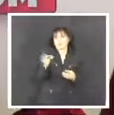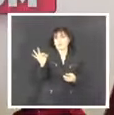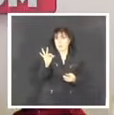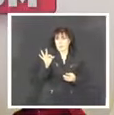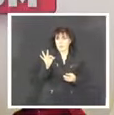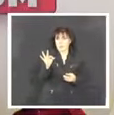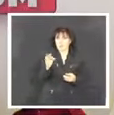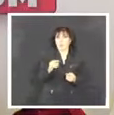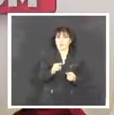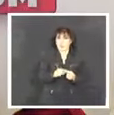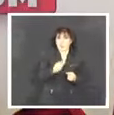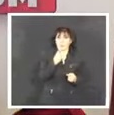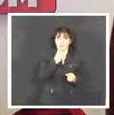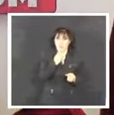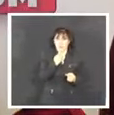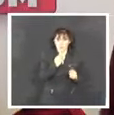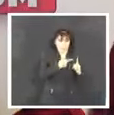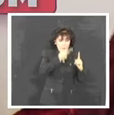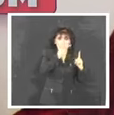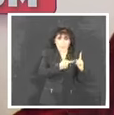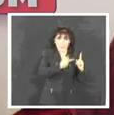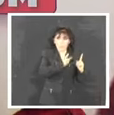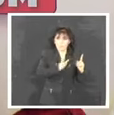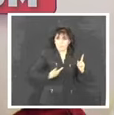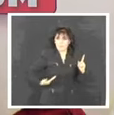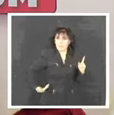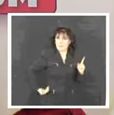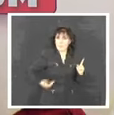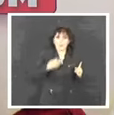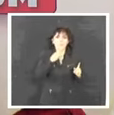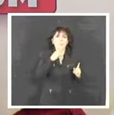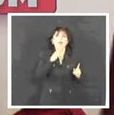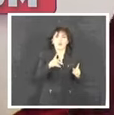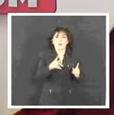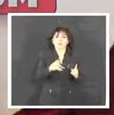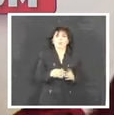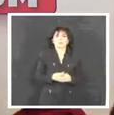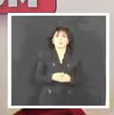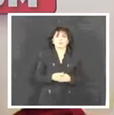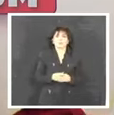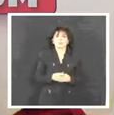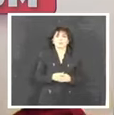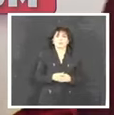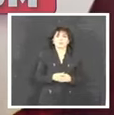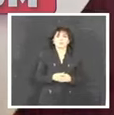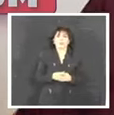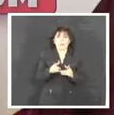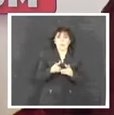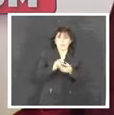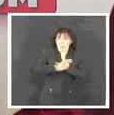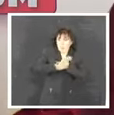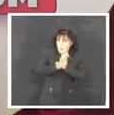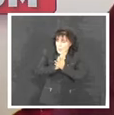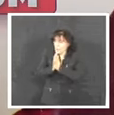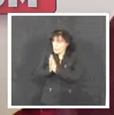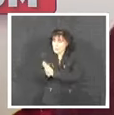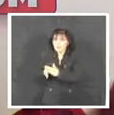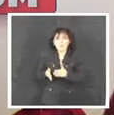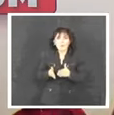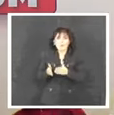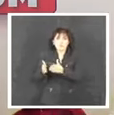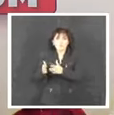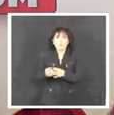presidente extraordinario que ha llevado a nuestro país con el rumbo de la transformación.